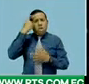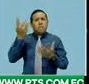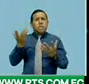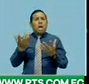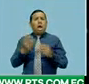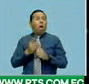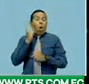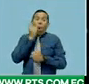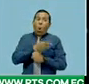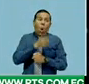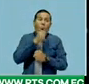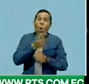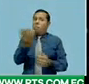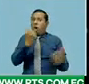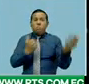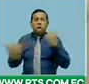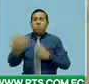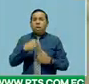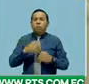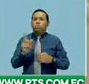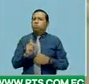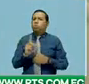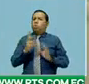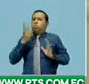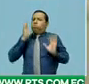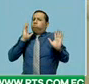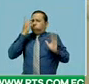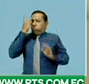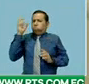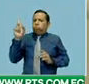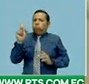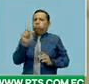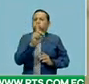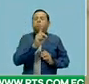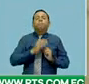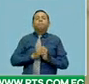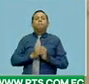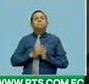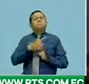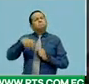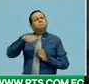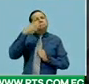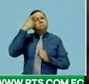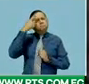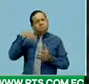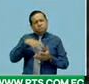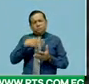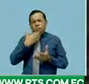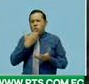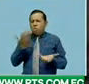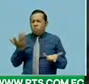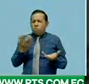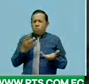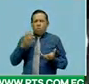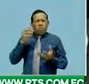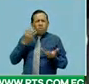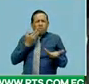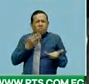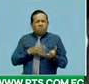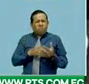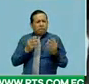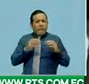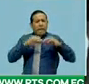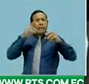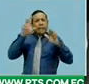una obligación de regresar a las clases. Surgen las dudas de cómo se va a cumplir el distanciamiento social si son instituciones fiscales. Según